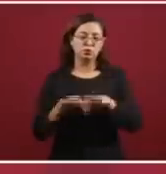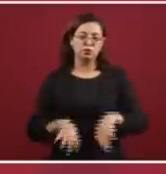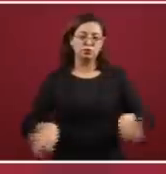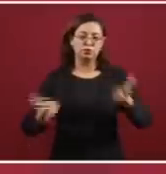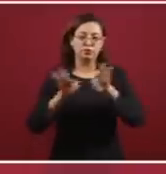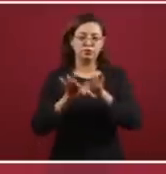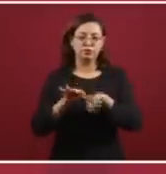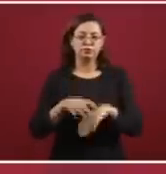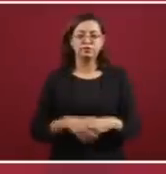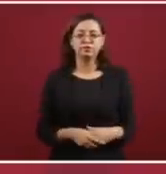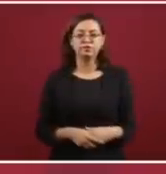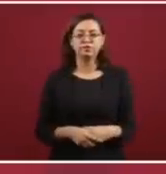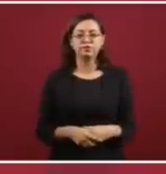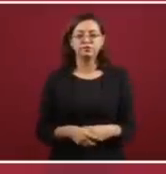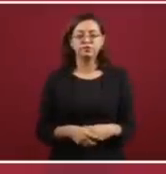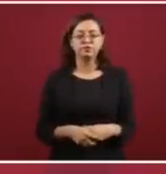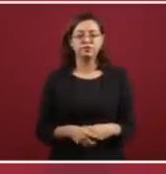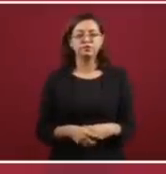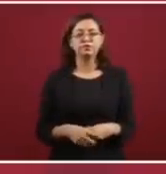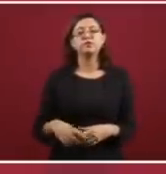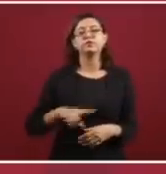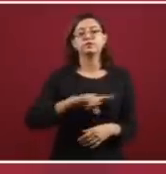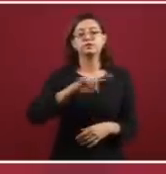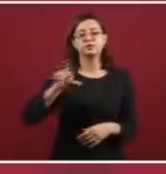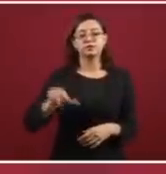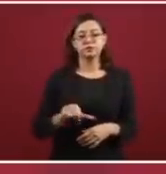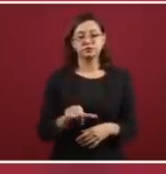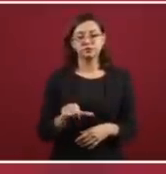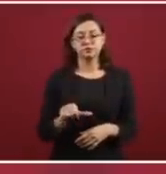y luego